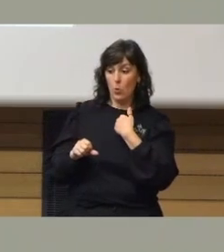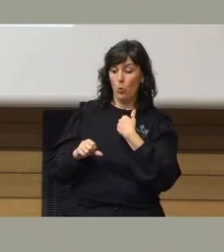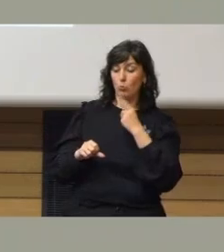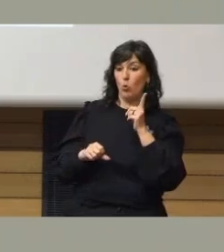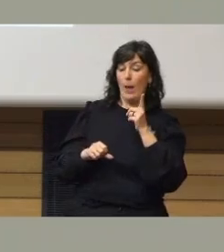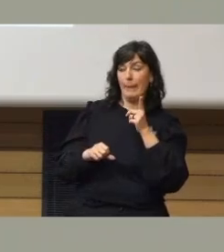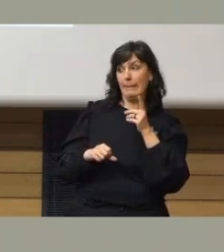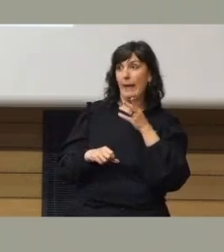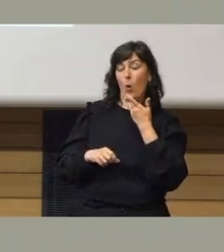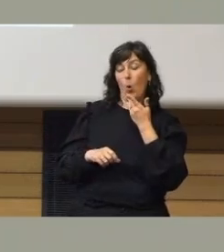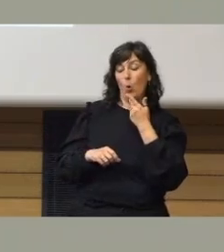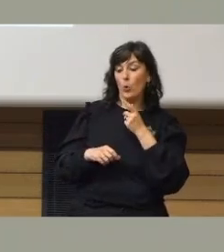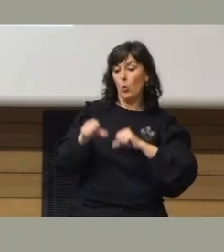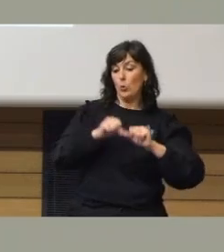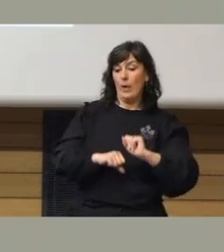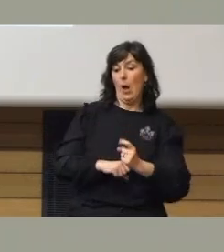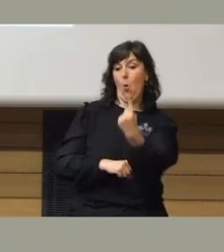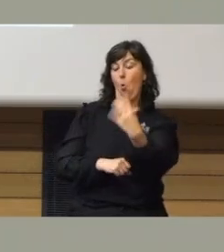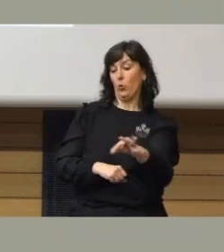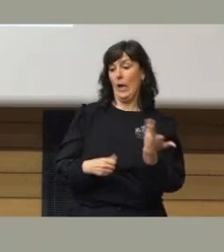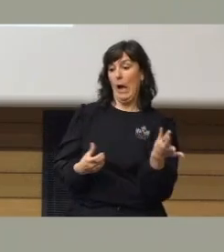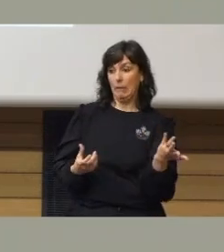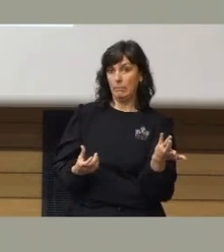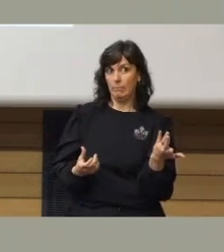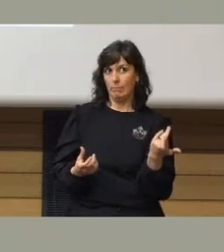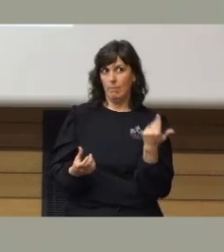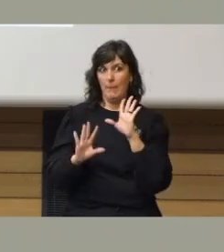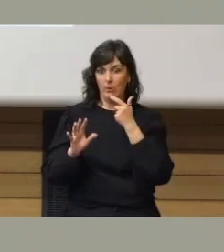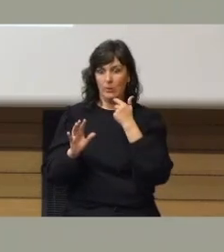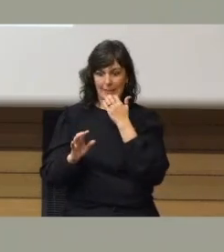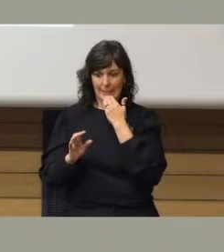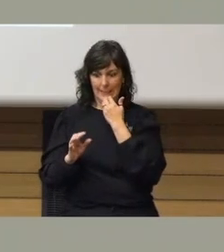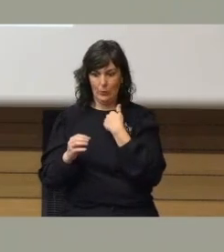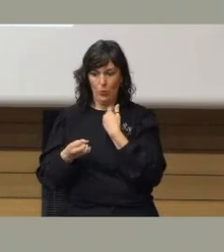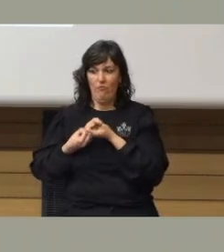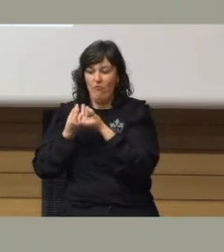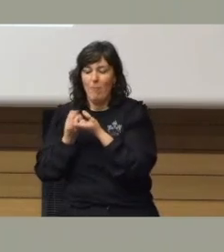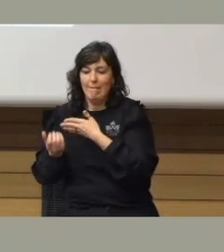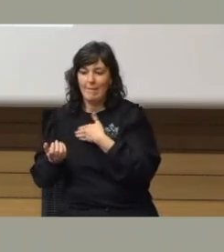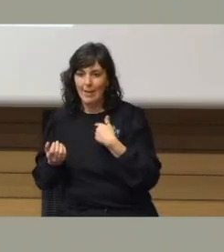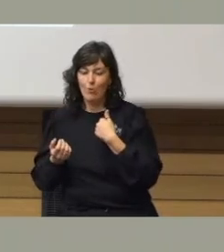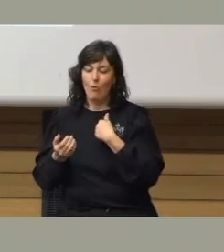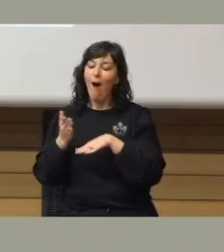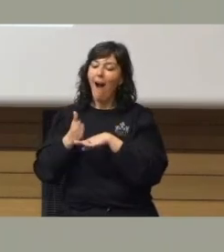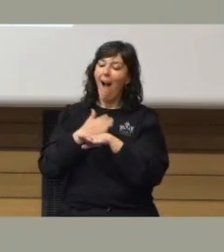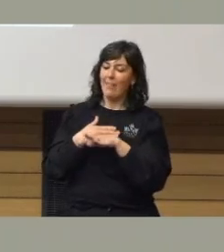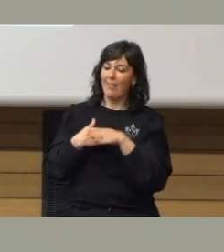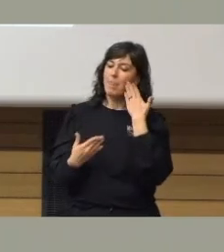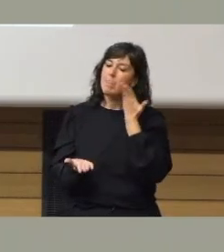es el Nesu, me dicen no sé qué, y si yo quiero ser informador, tengo que demostrar a la